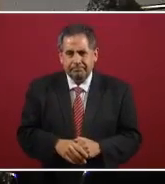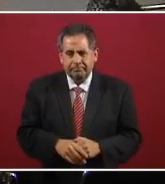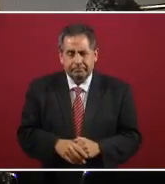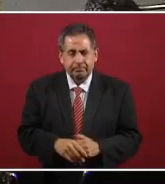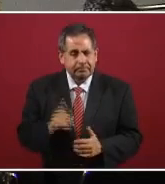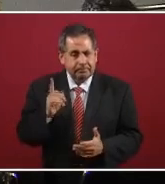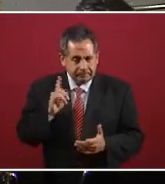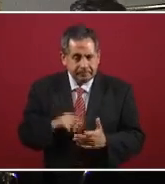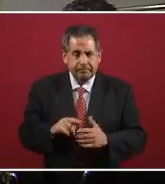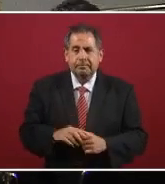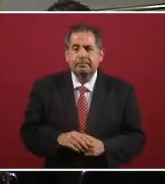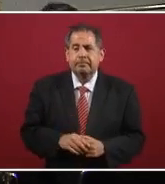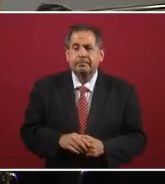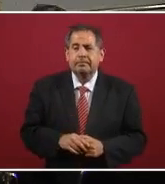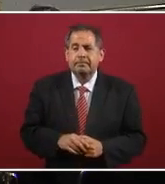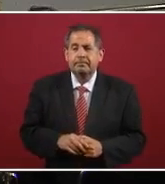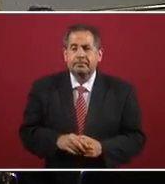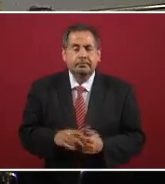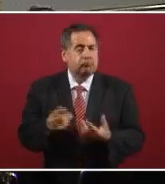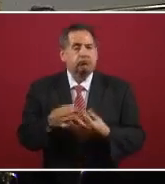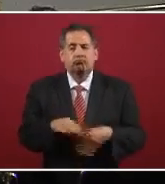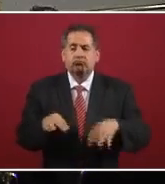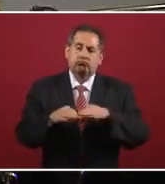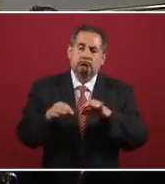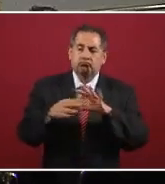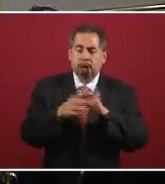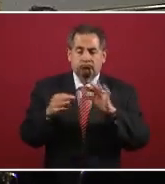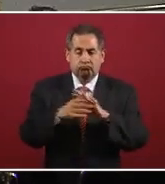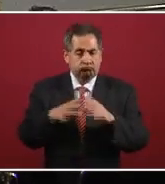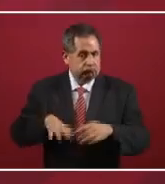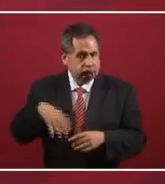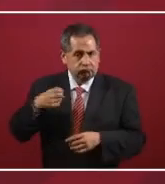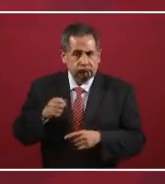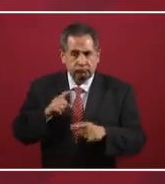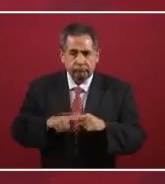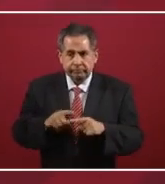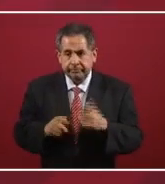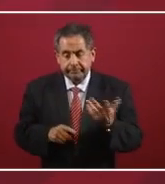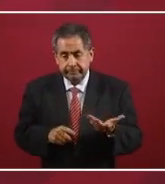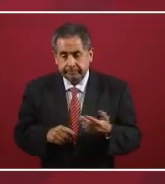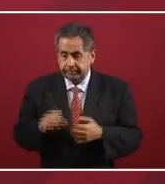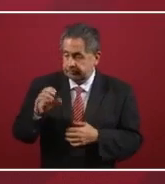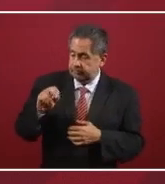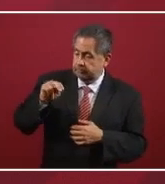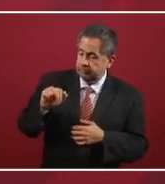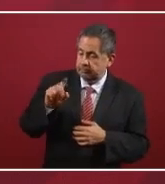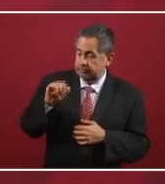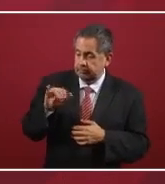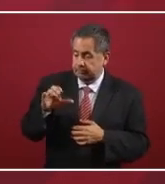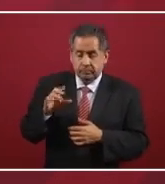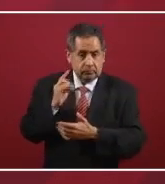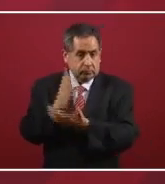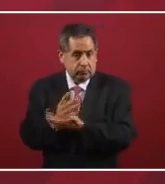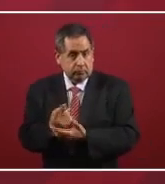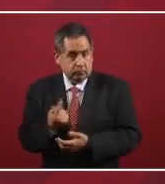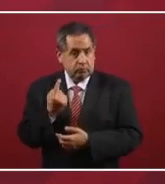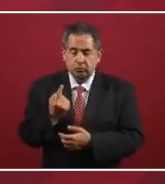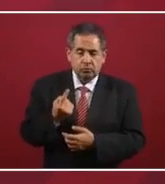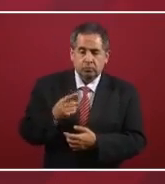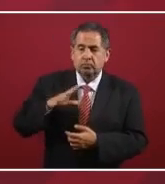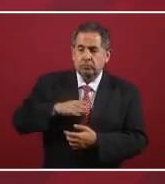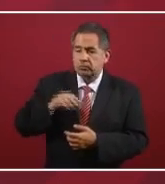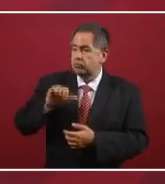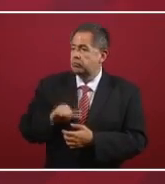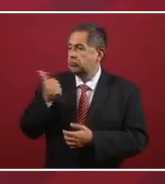Creo que una parte importante también de este esfuerzo es que no solo la CONADIC participa en este ámbito, tenemos muchas